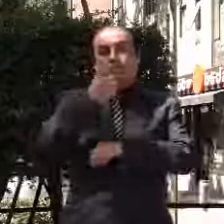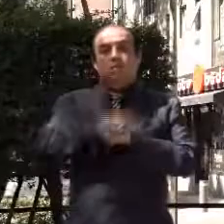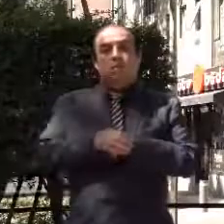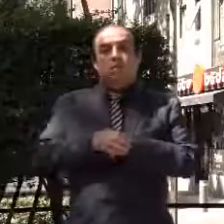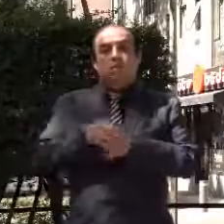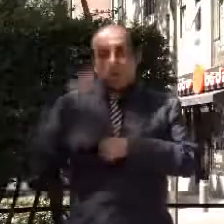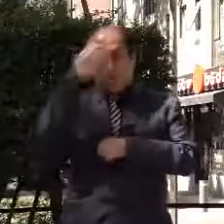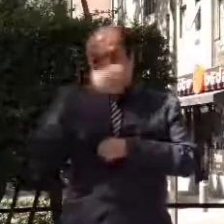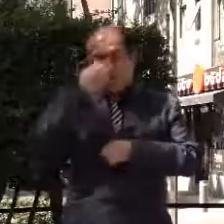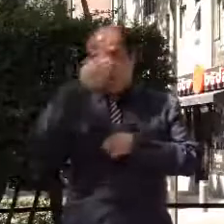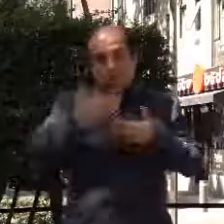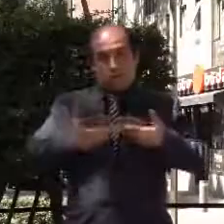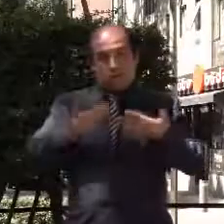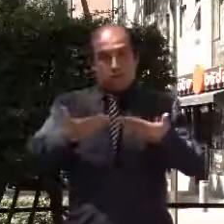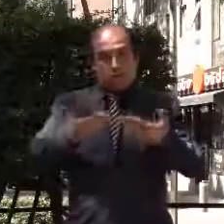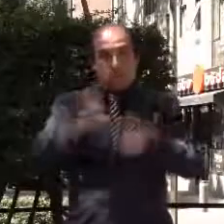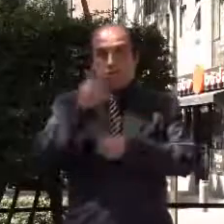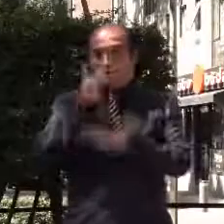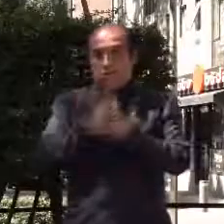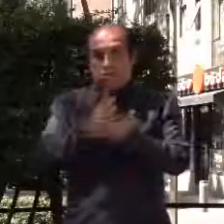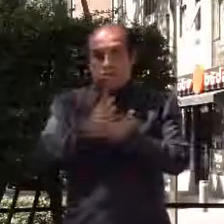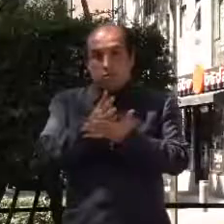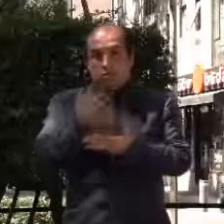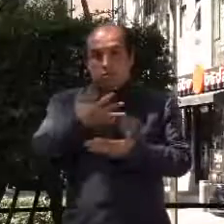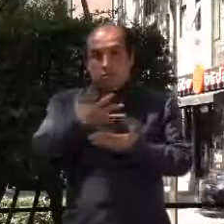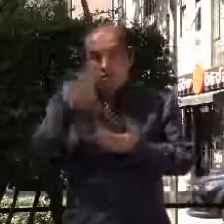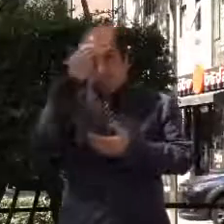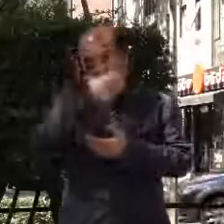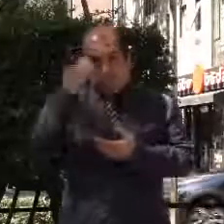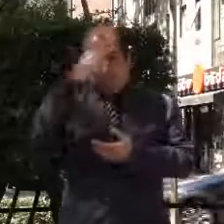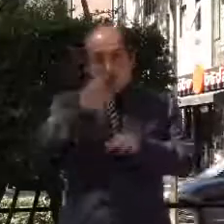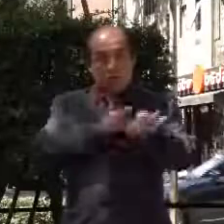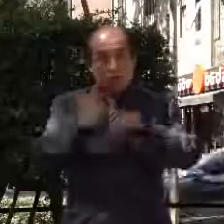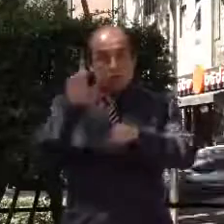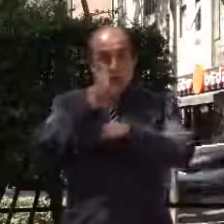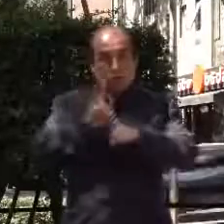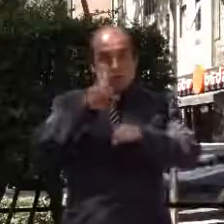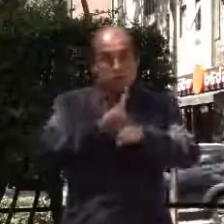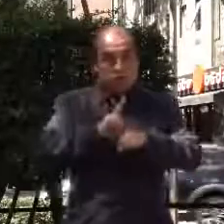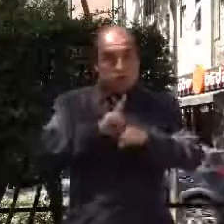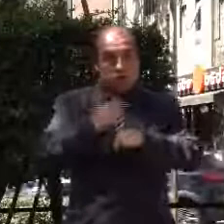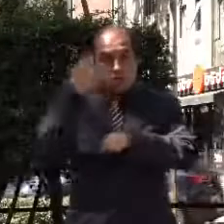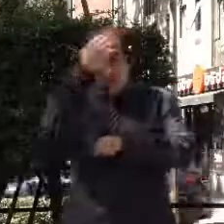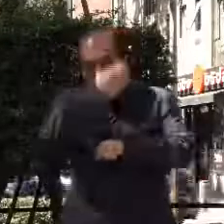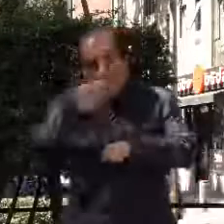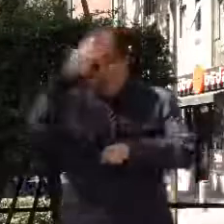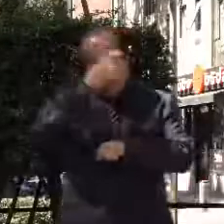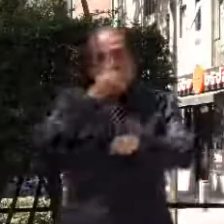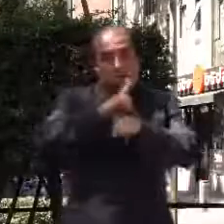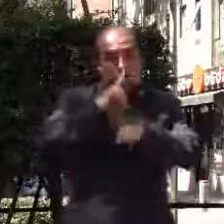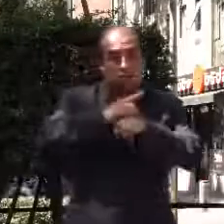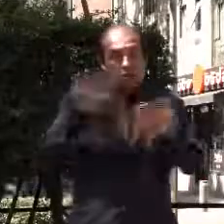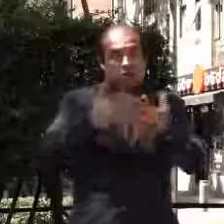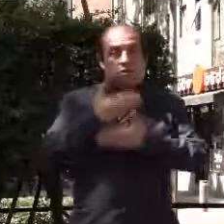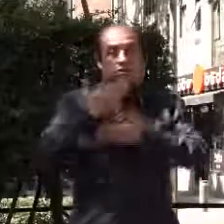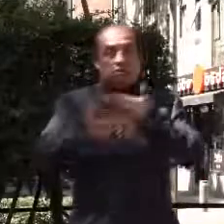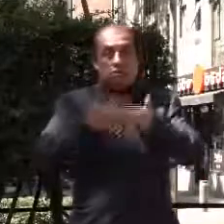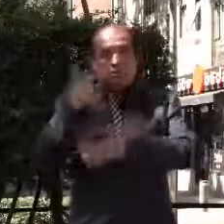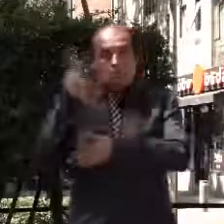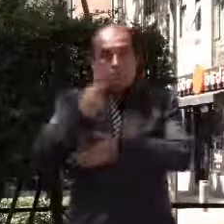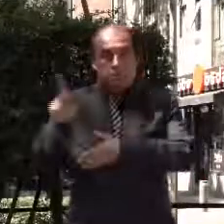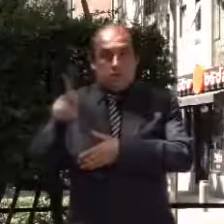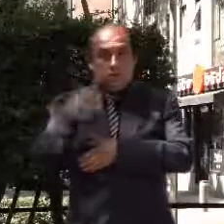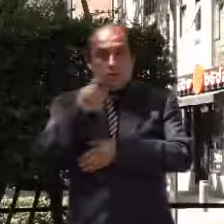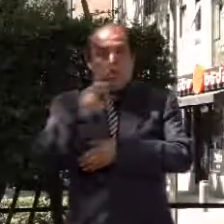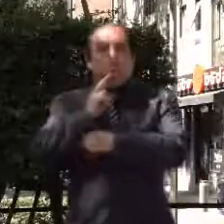del examen per se, sino del trabajo cotidiano y la evaluación cotidiana que hacemos de los servidores públicos y